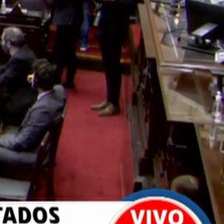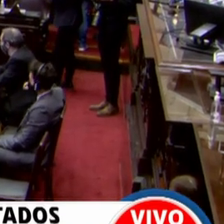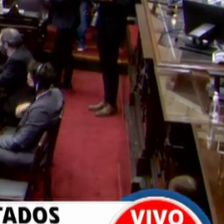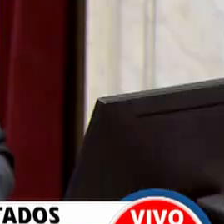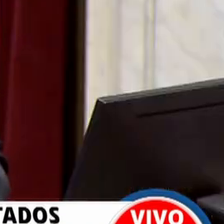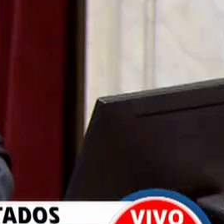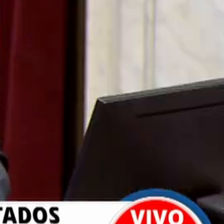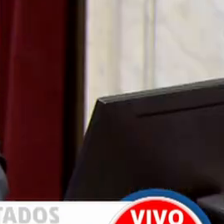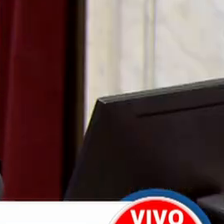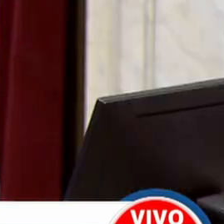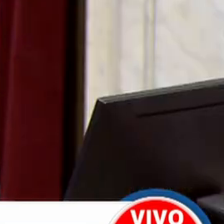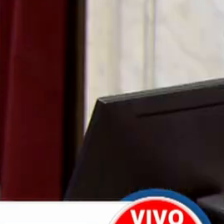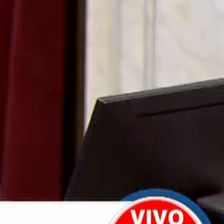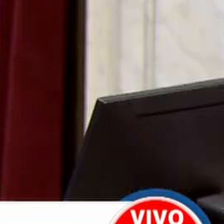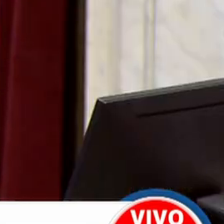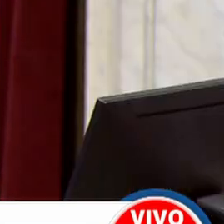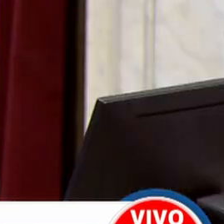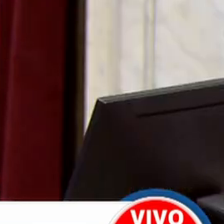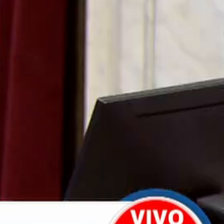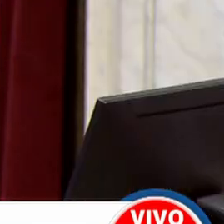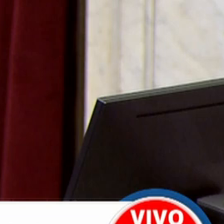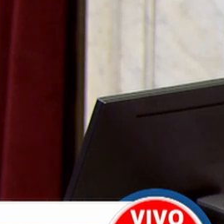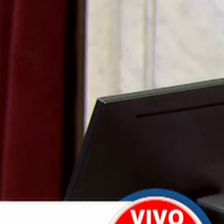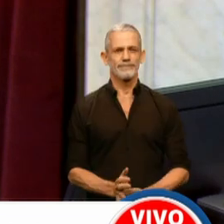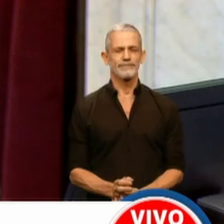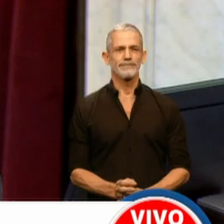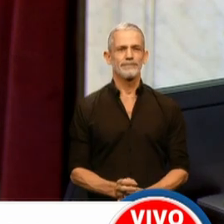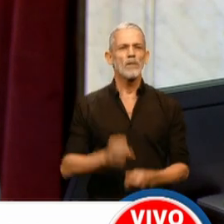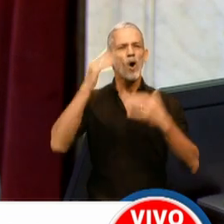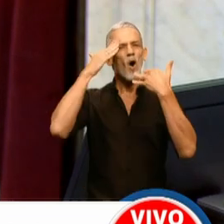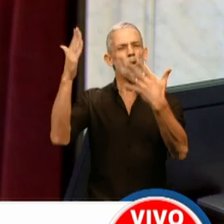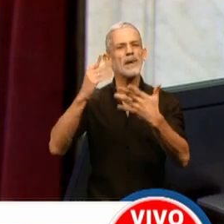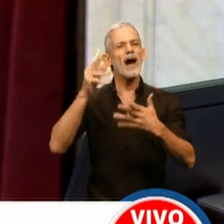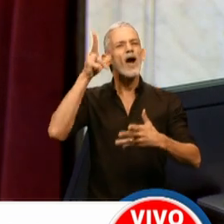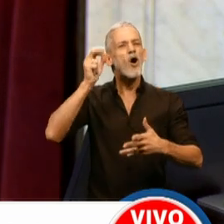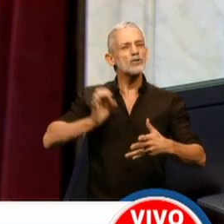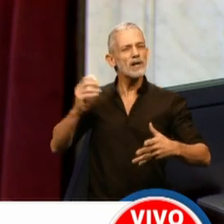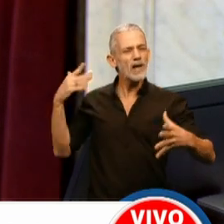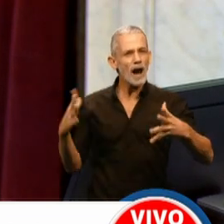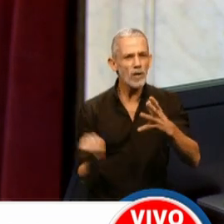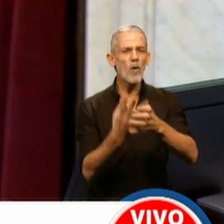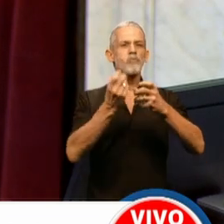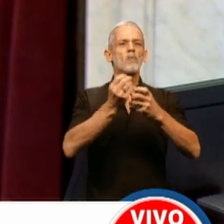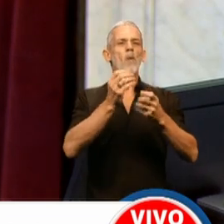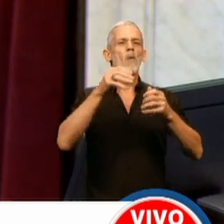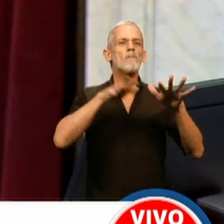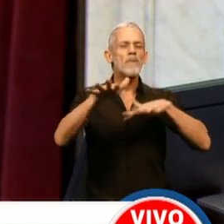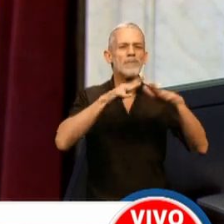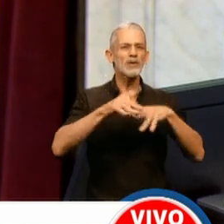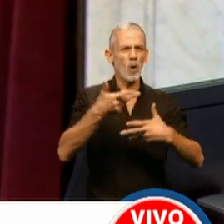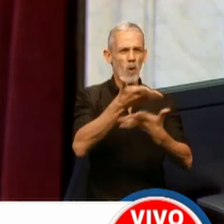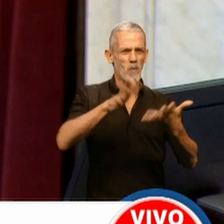para la realización de un homenaje por el 80 aniversario de la fundación del movimiento popular neuquino